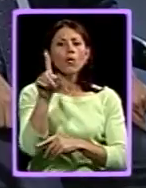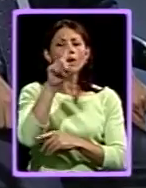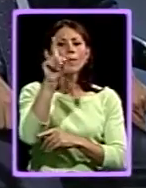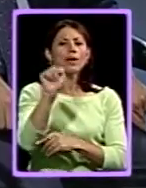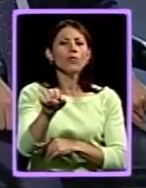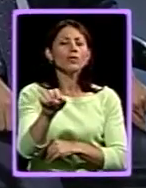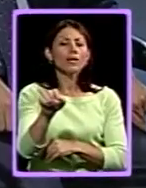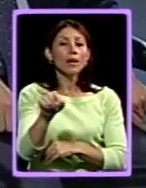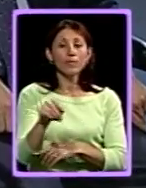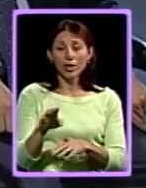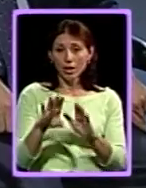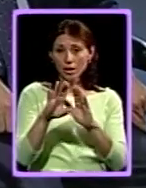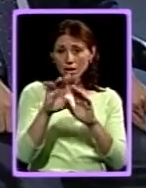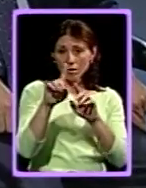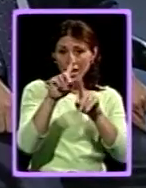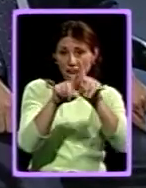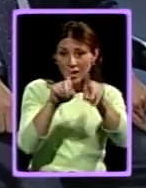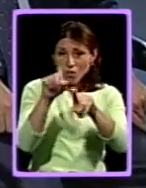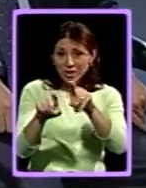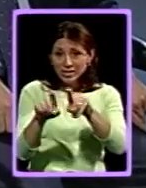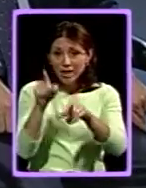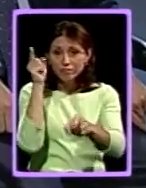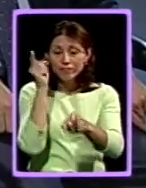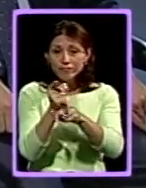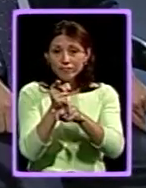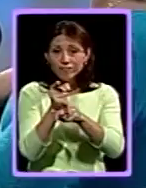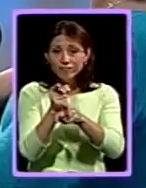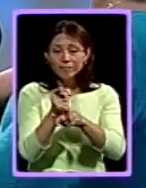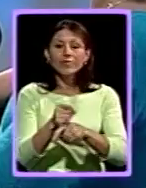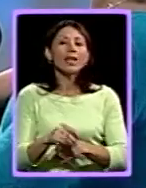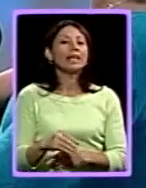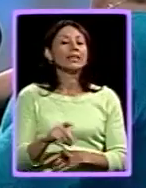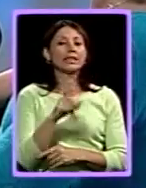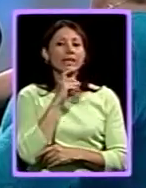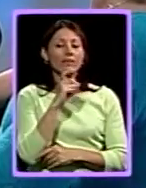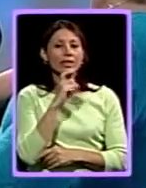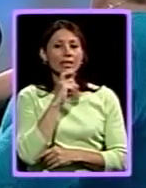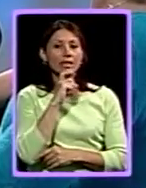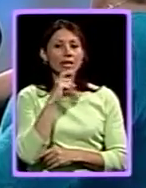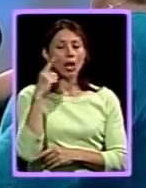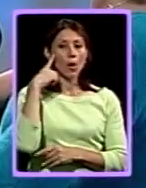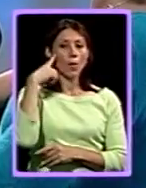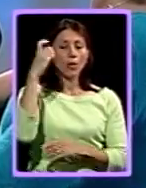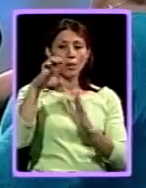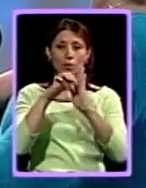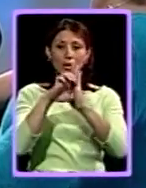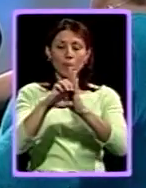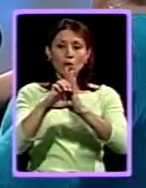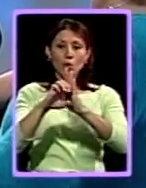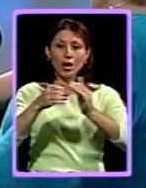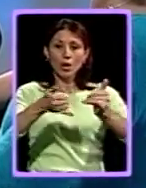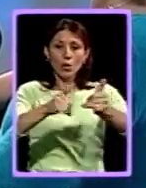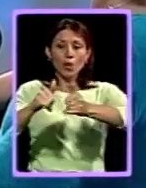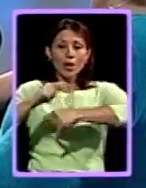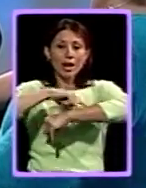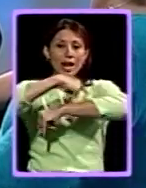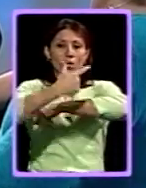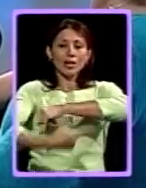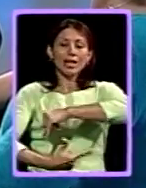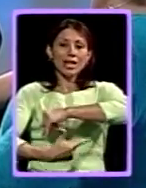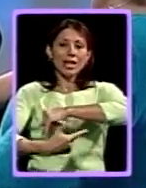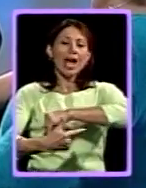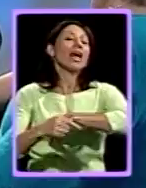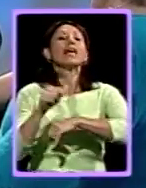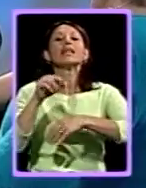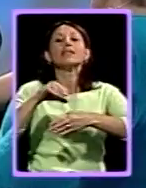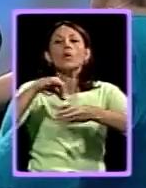la encuesta? Qué difícil, ¿verdad? Porque en el ejercicio de la lotería es en sí un ejercicio aleatorio, ¿verdad? Es una